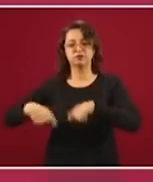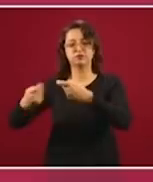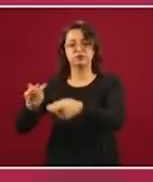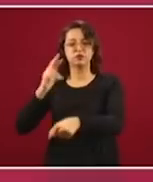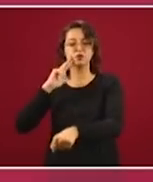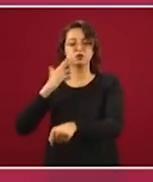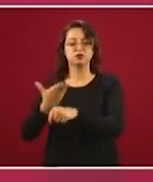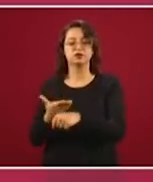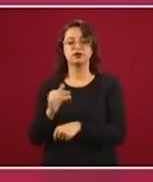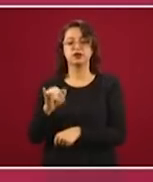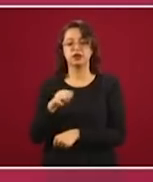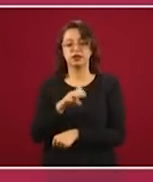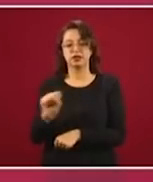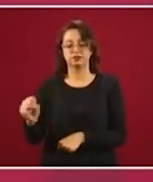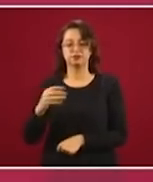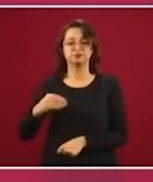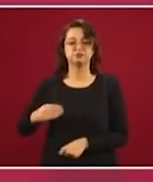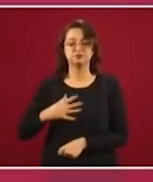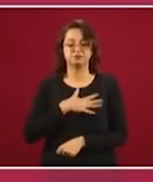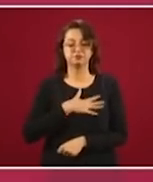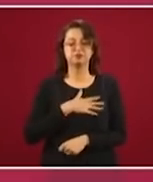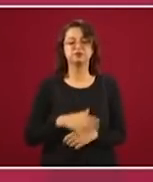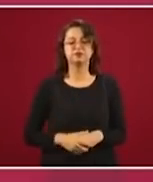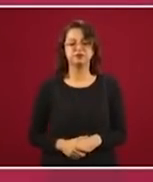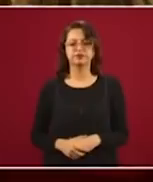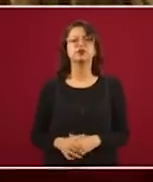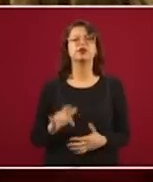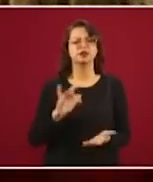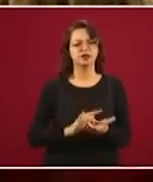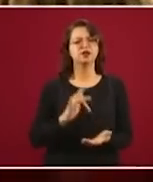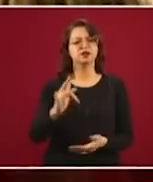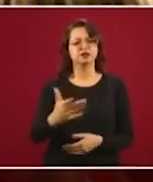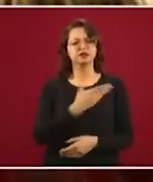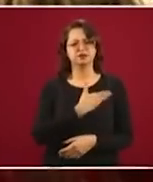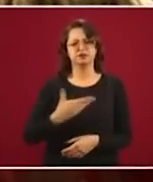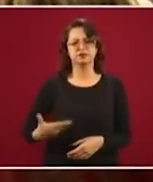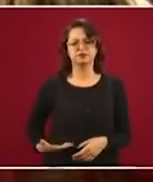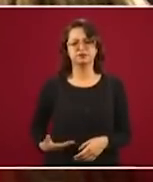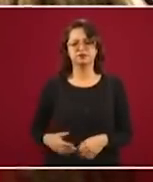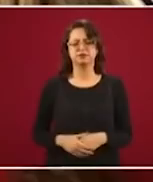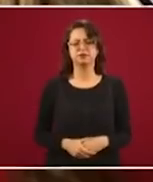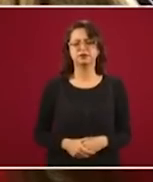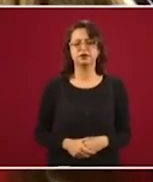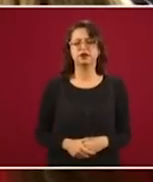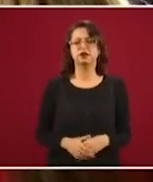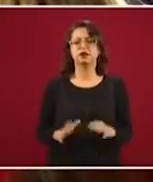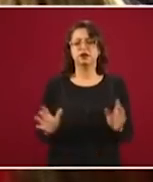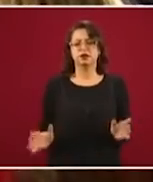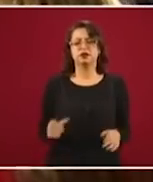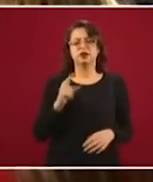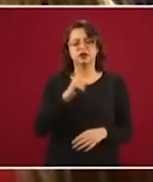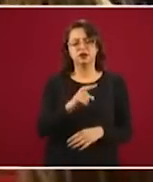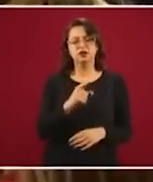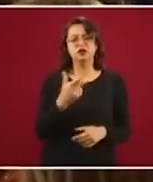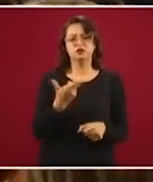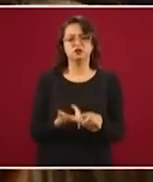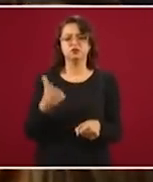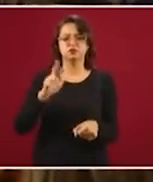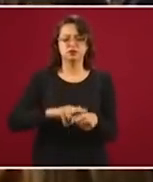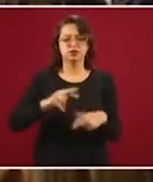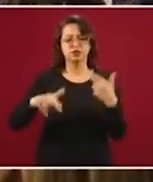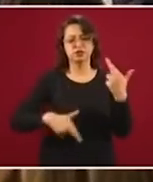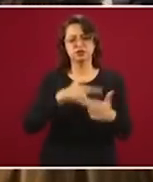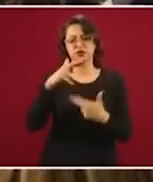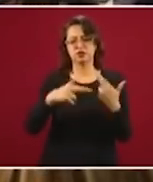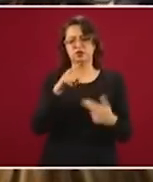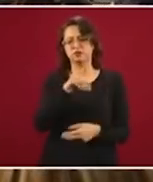Bienestar. Eso es lo que estamos viendo. Gracias, señor presidente. Y bueno, dejo esta denuncia de lo del Hospital Regional de Michoacán, de que dio a luz